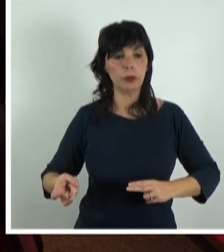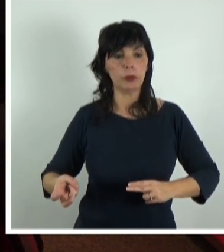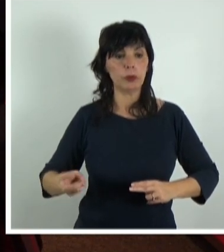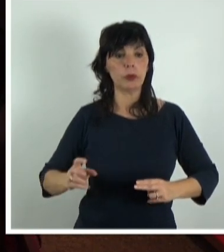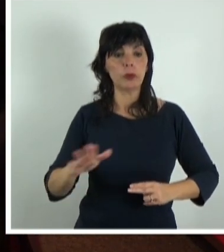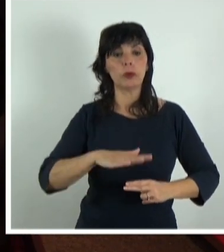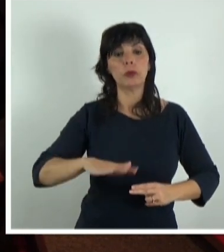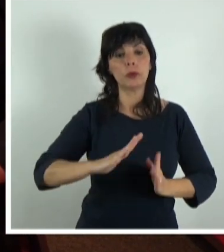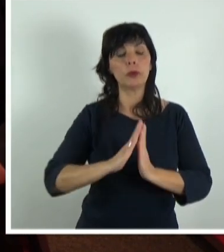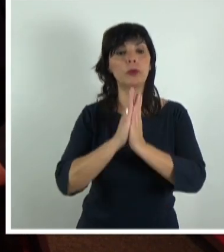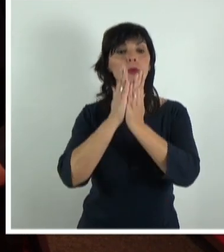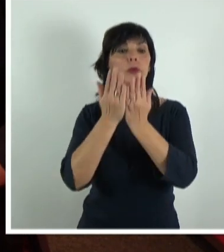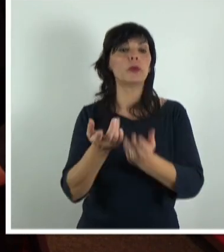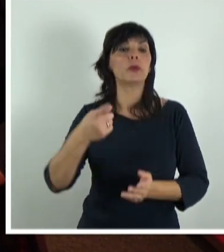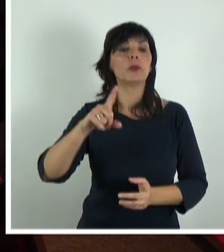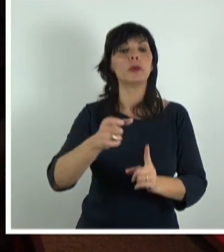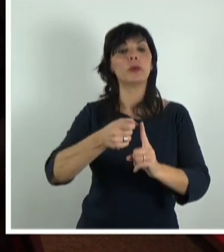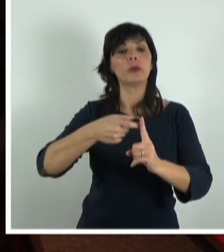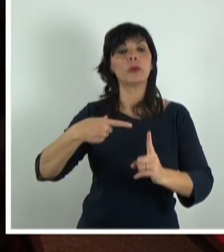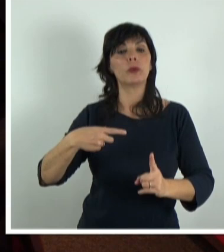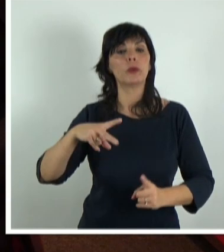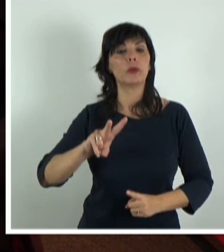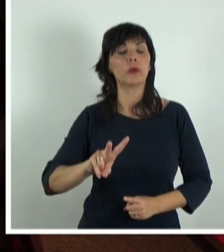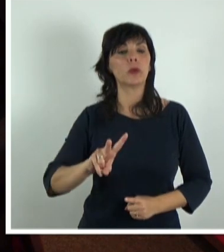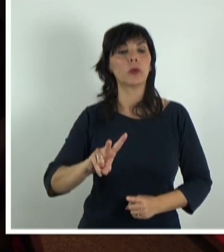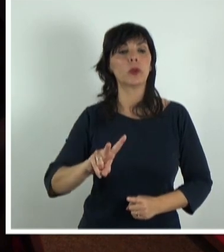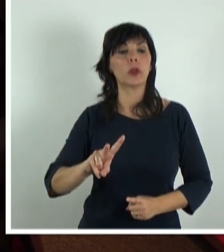de Corintios capítulo 2, el Señor de la gloria.